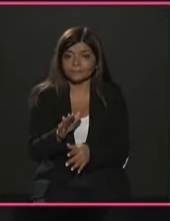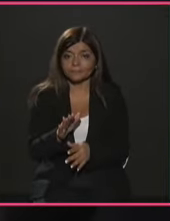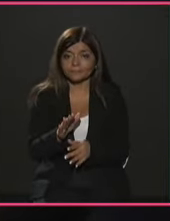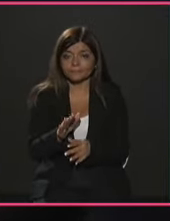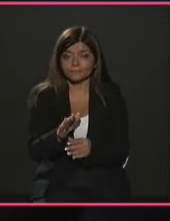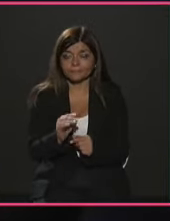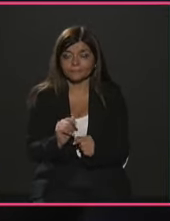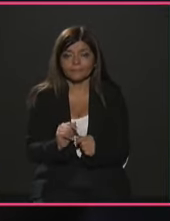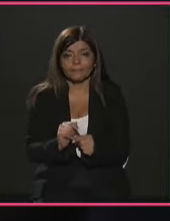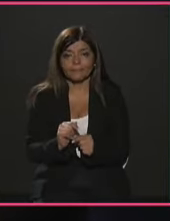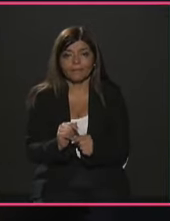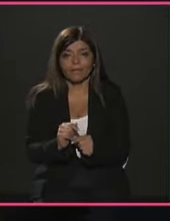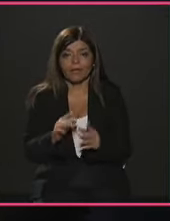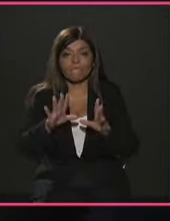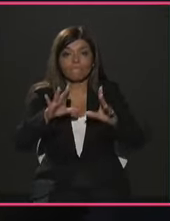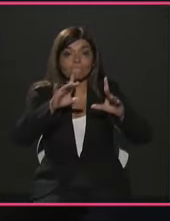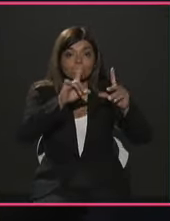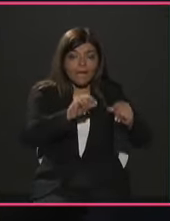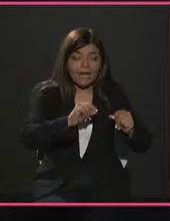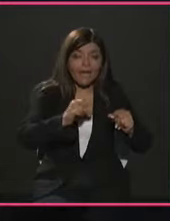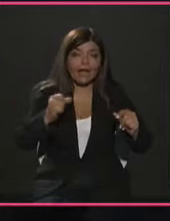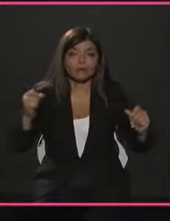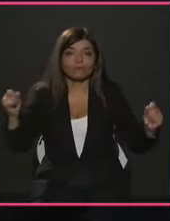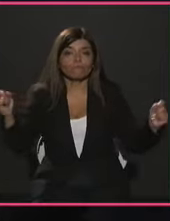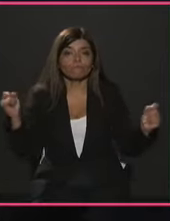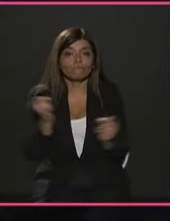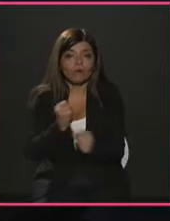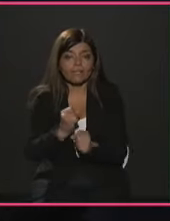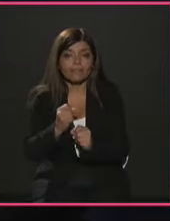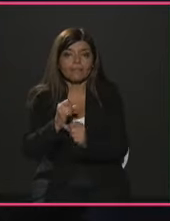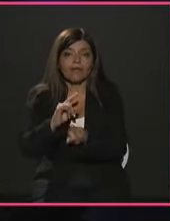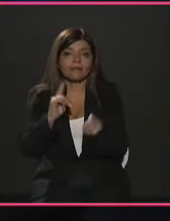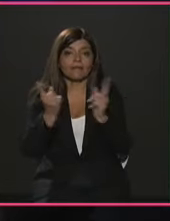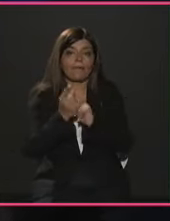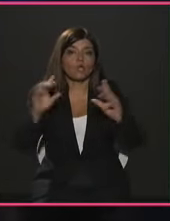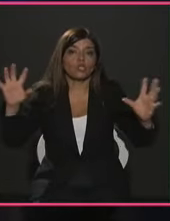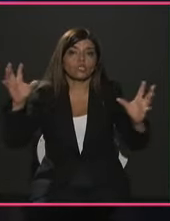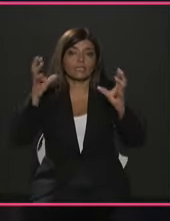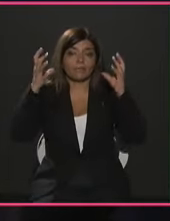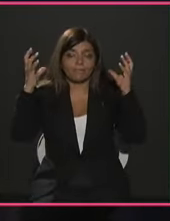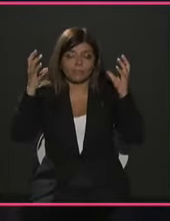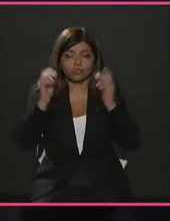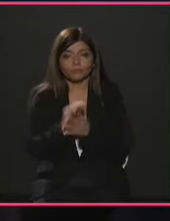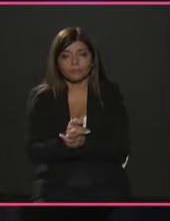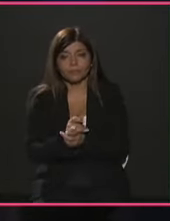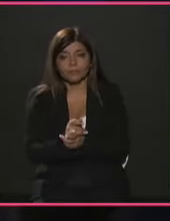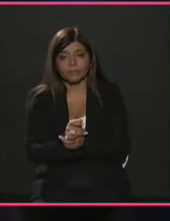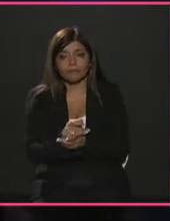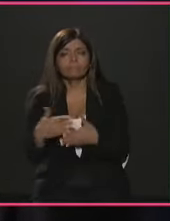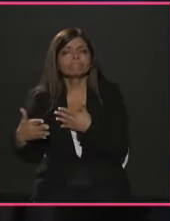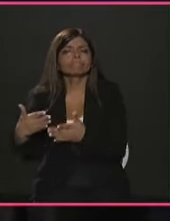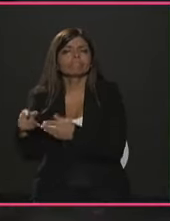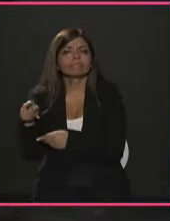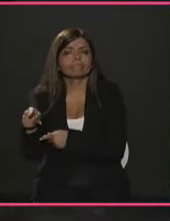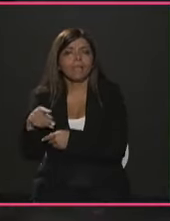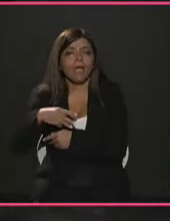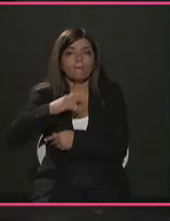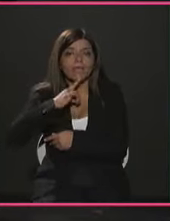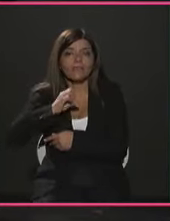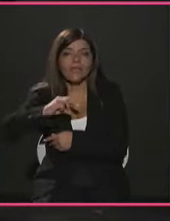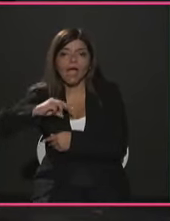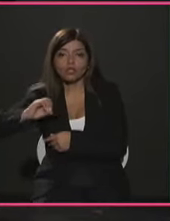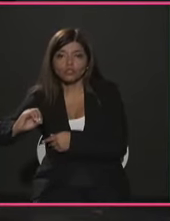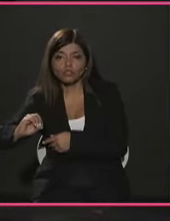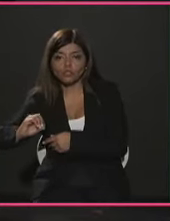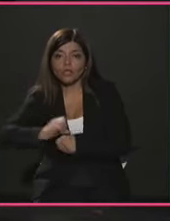la lo que impacta el cambio climático hablemos un poco más sobre De dónde viene el metano el sector energético